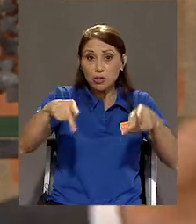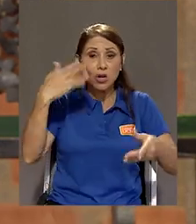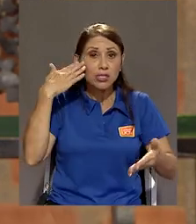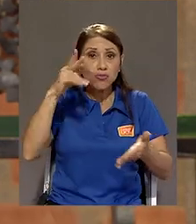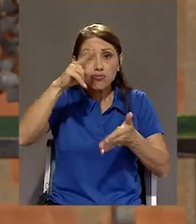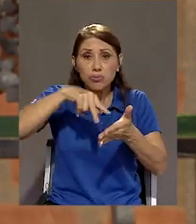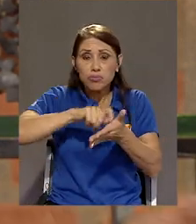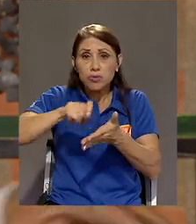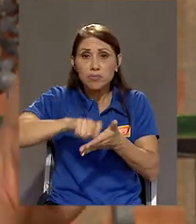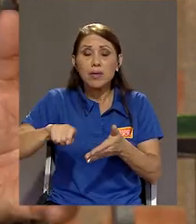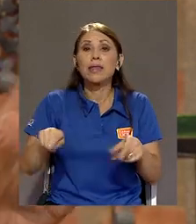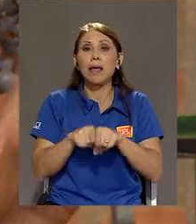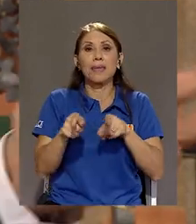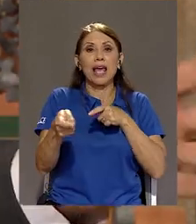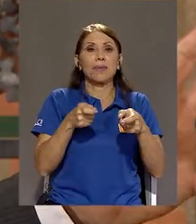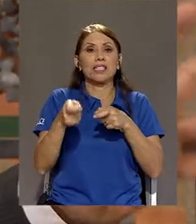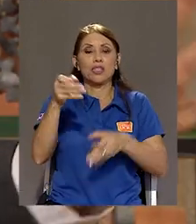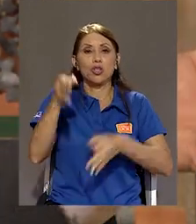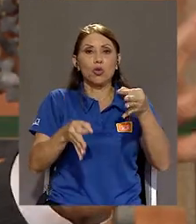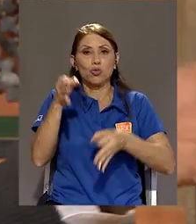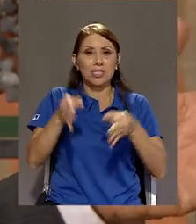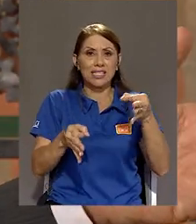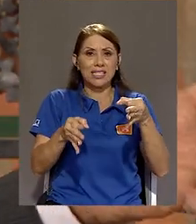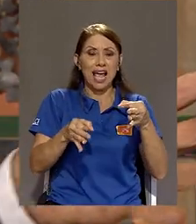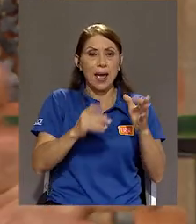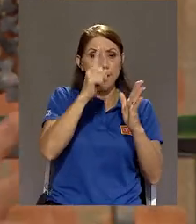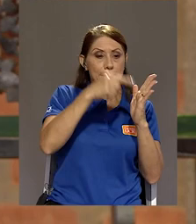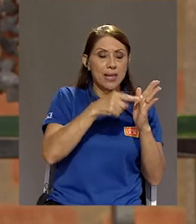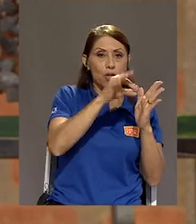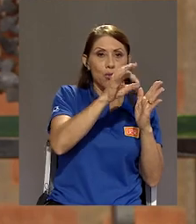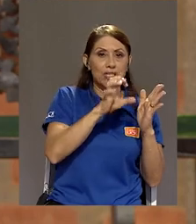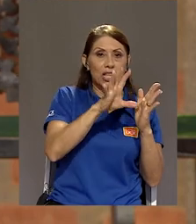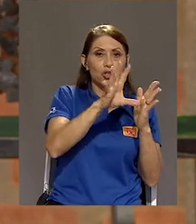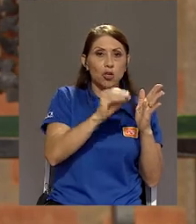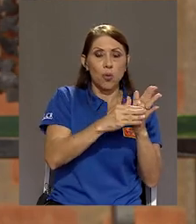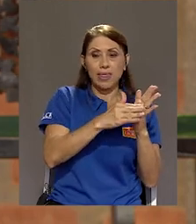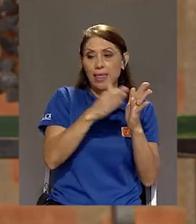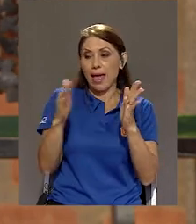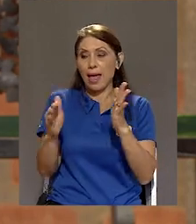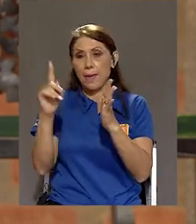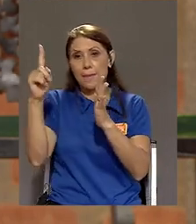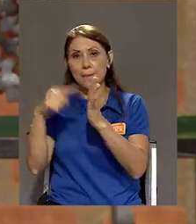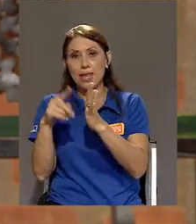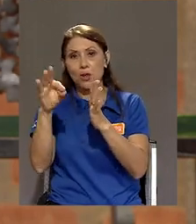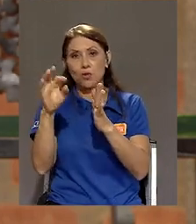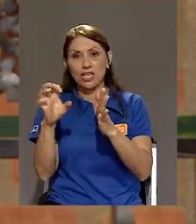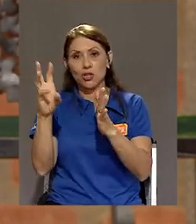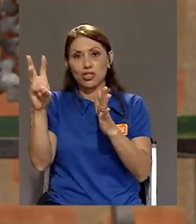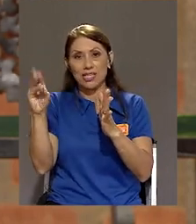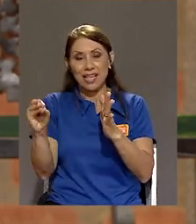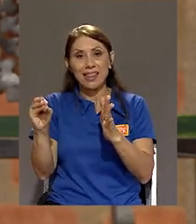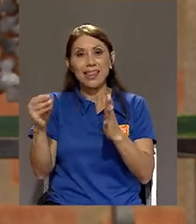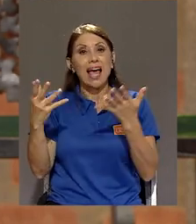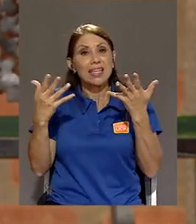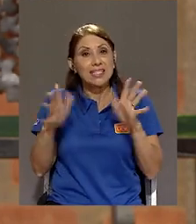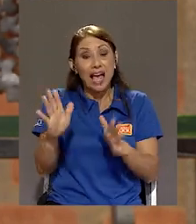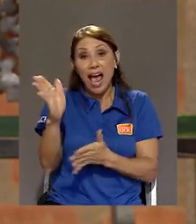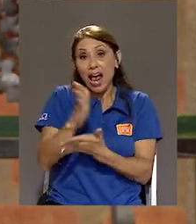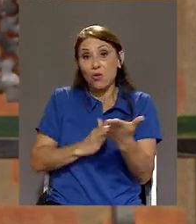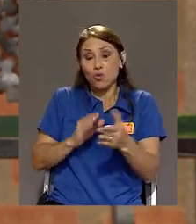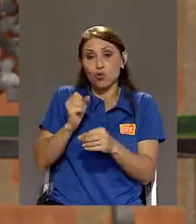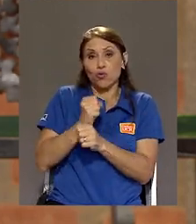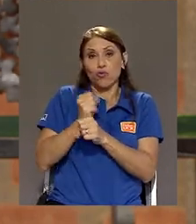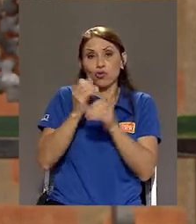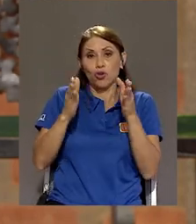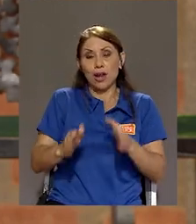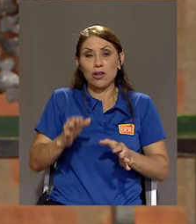justicia, hasta la década del 50-60, 1960-50, algunos funcionarios de la corte a nivel